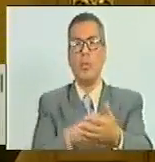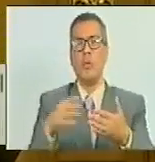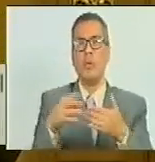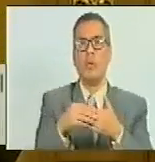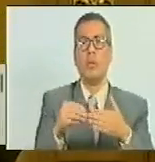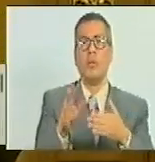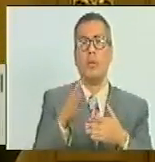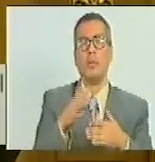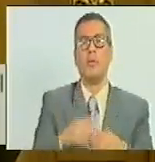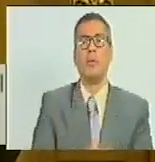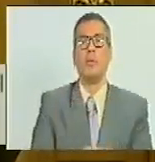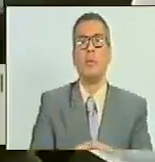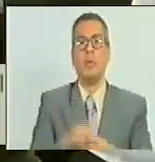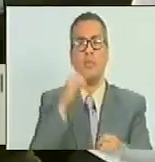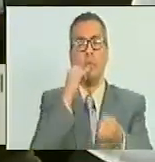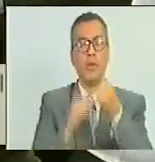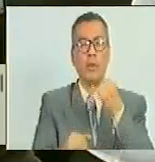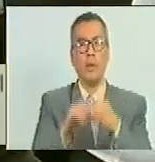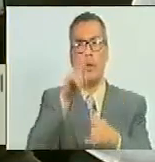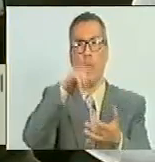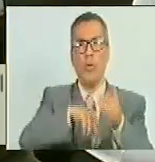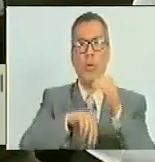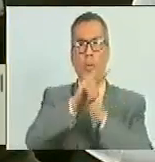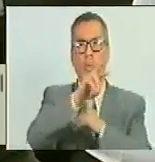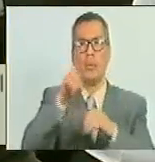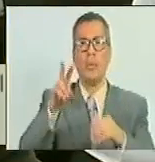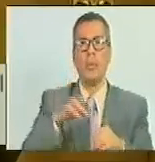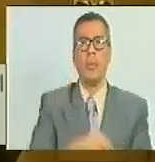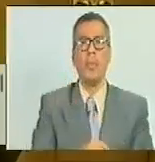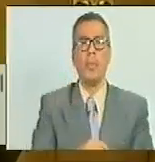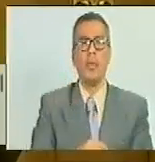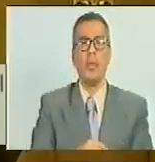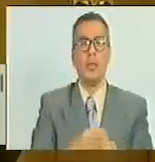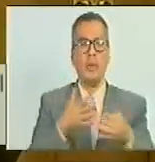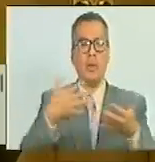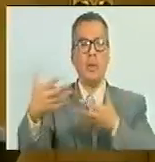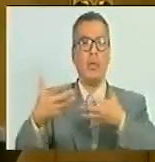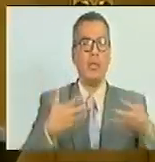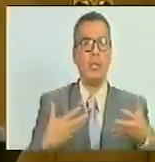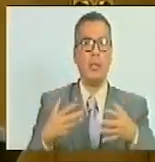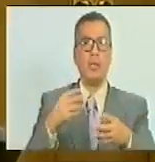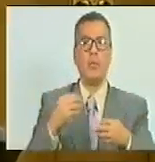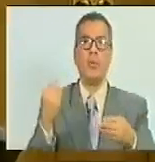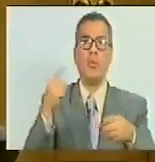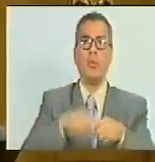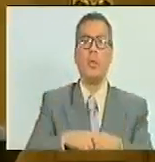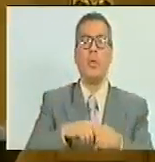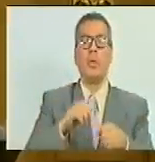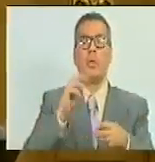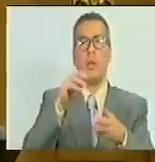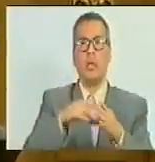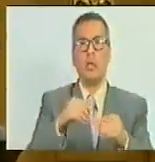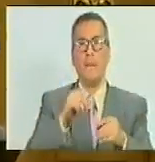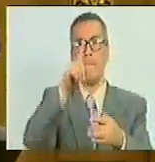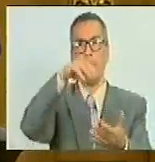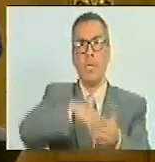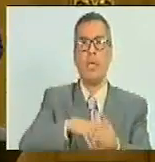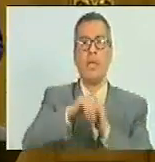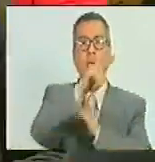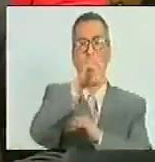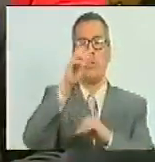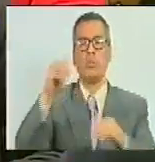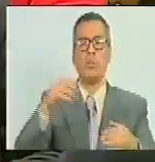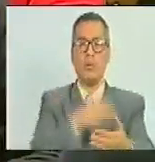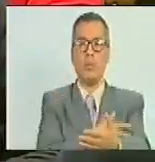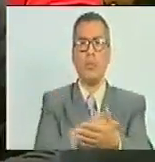dólares. Para finales del año 2022, el intercambio llegó a 1.200 millones